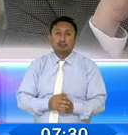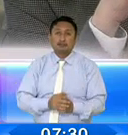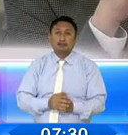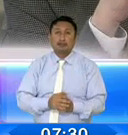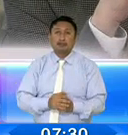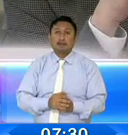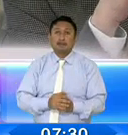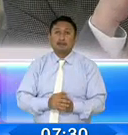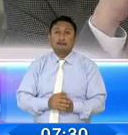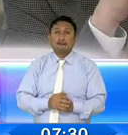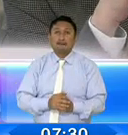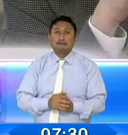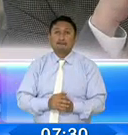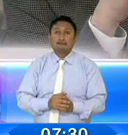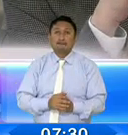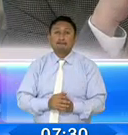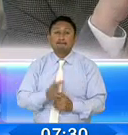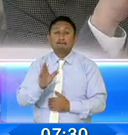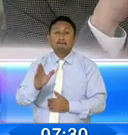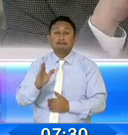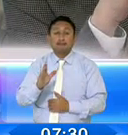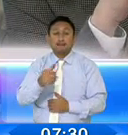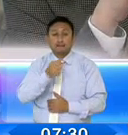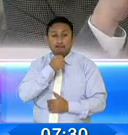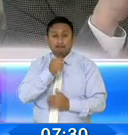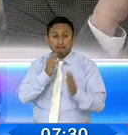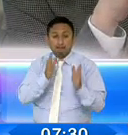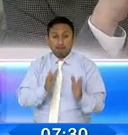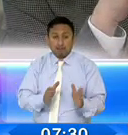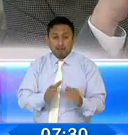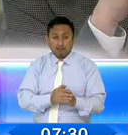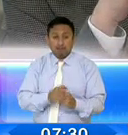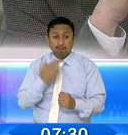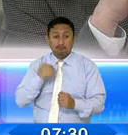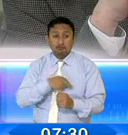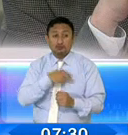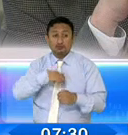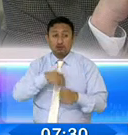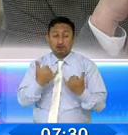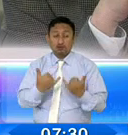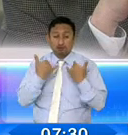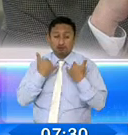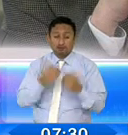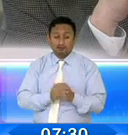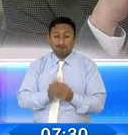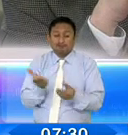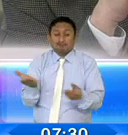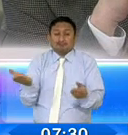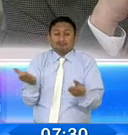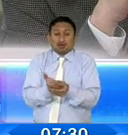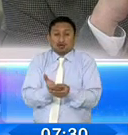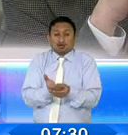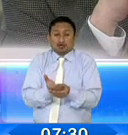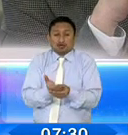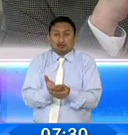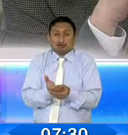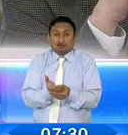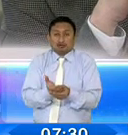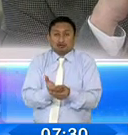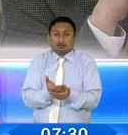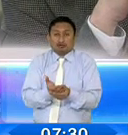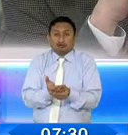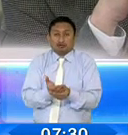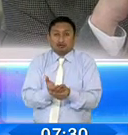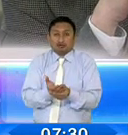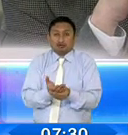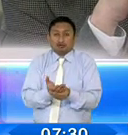señor periodista, que lleguen, pero nosotros tenemos en nuestras manos las actas. Yo, a una revisión